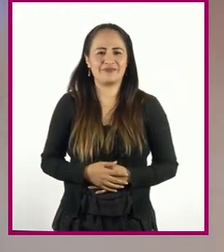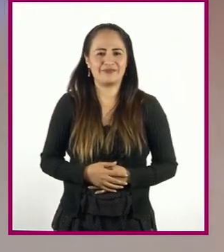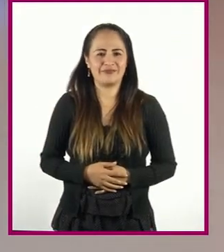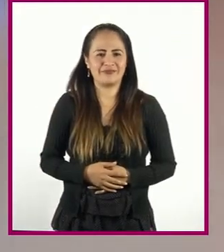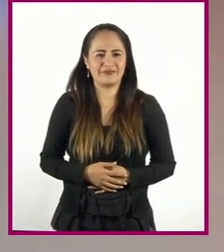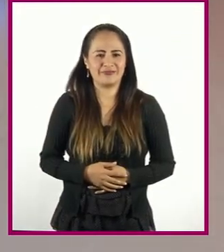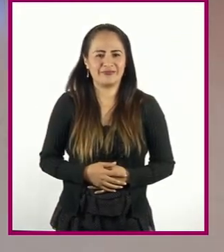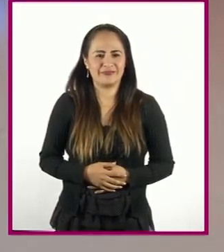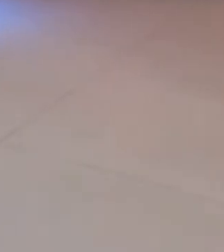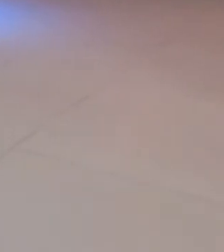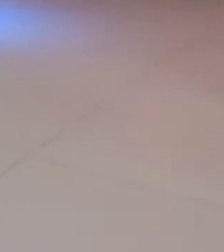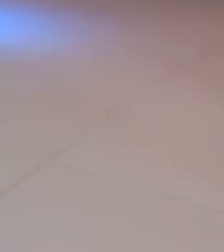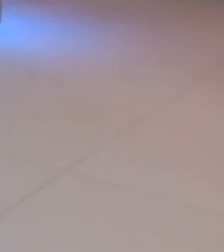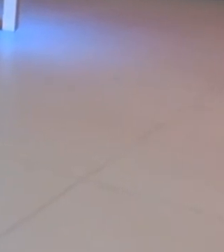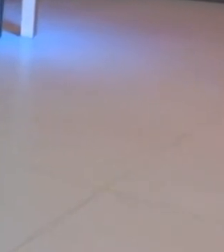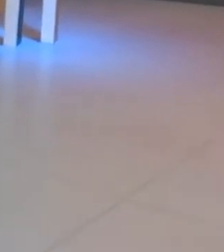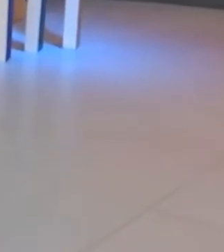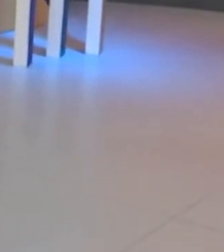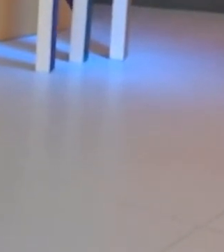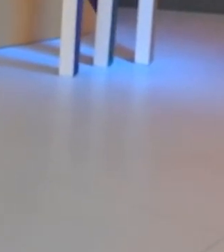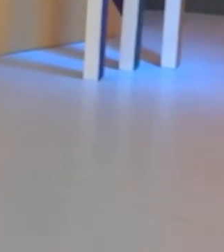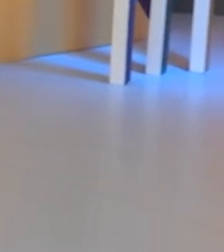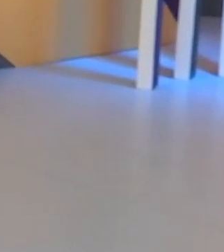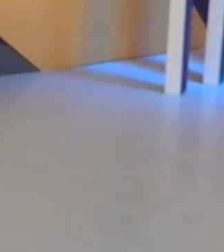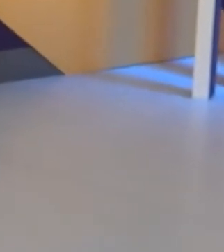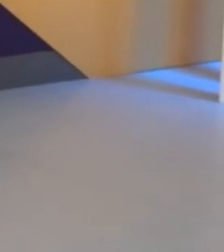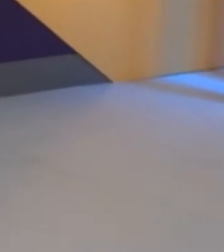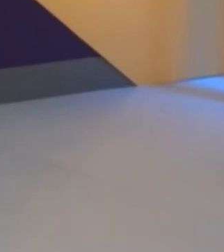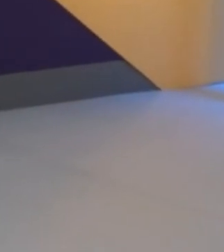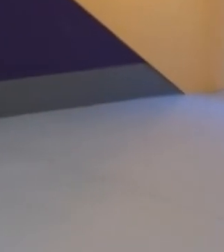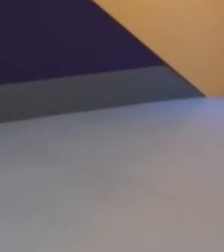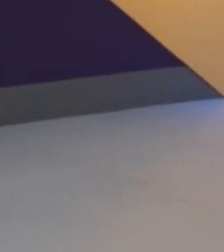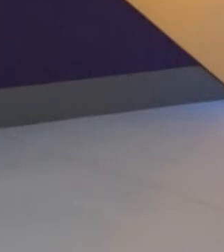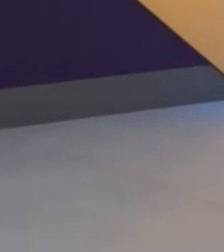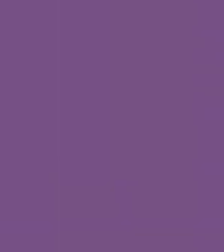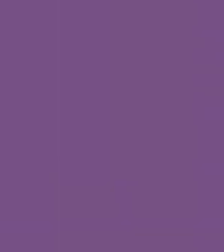Maestro, qué buena sesión. Estuvo muy bien. Sí. Muy.